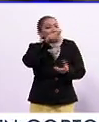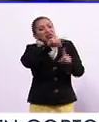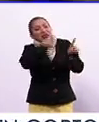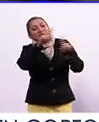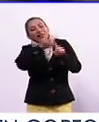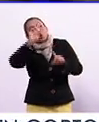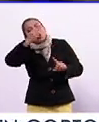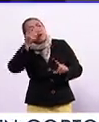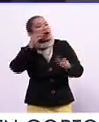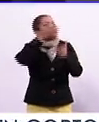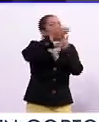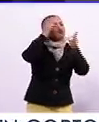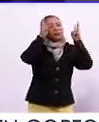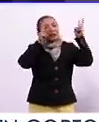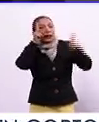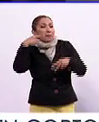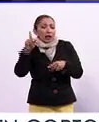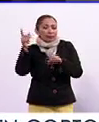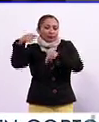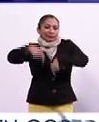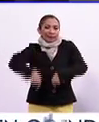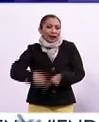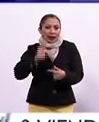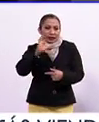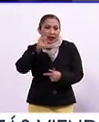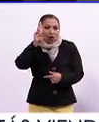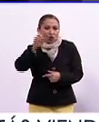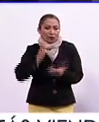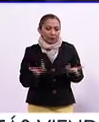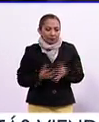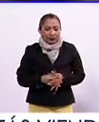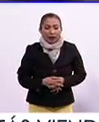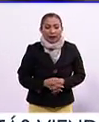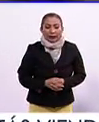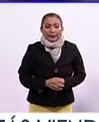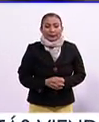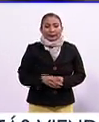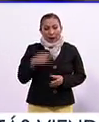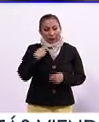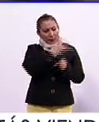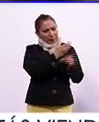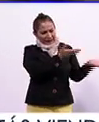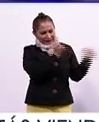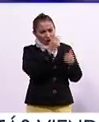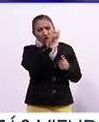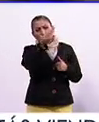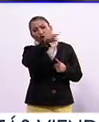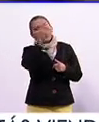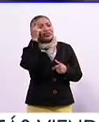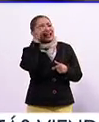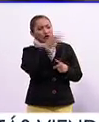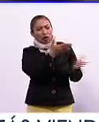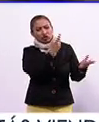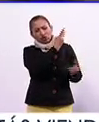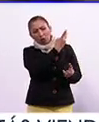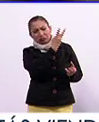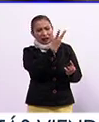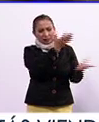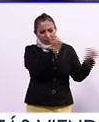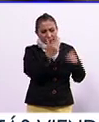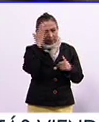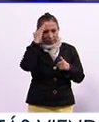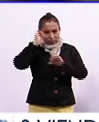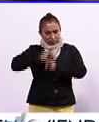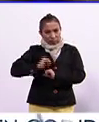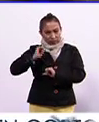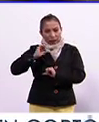varias universidades, me imagino, pero el caso es que cayeron en la Universidad Nacional. Entonces me invita, junto con otros directores, 2 o 3, al